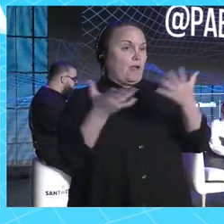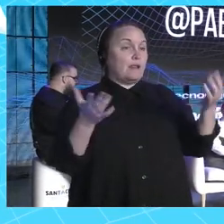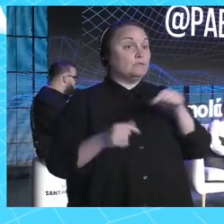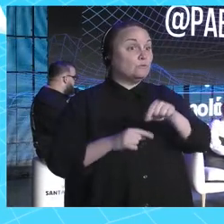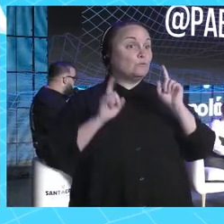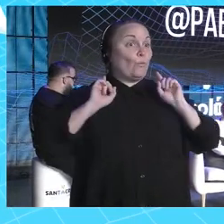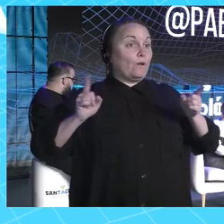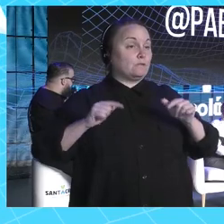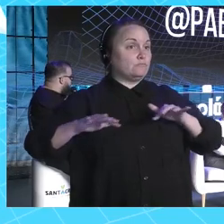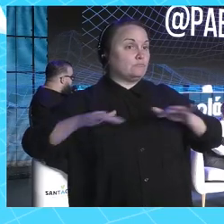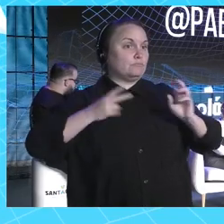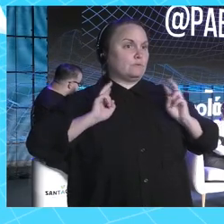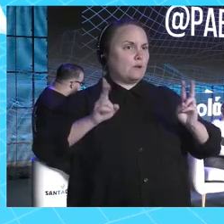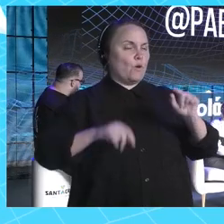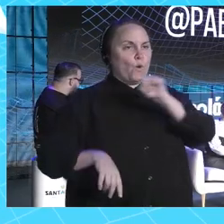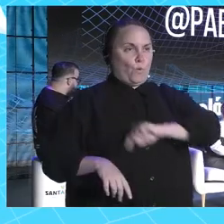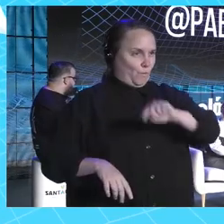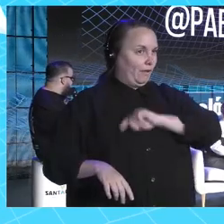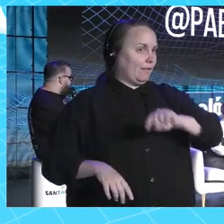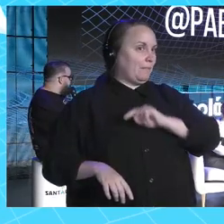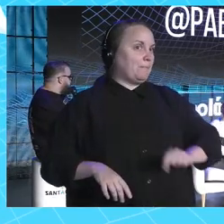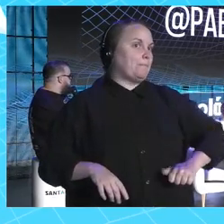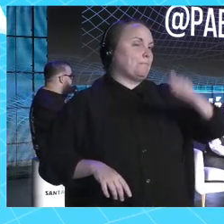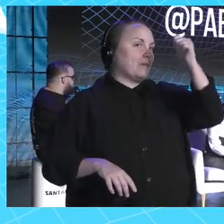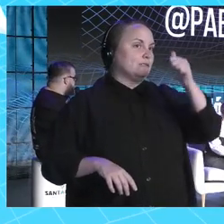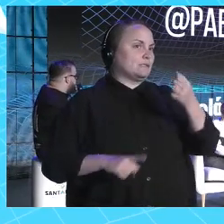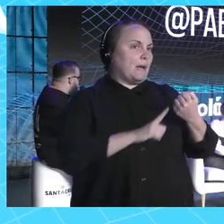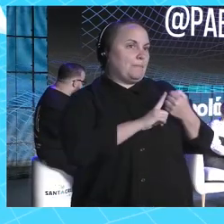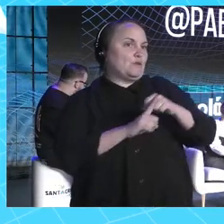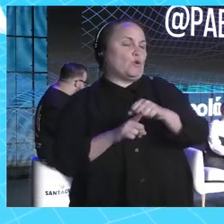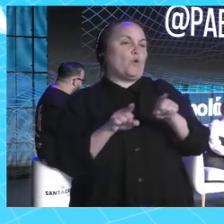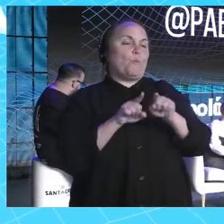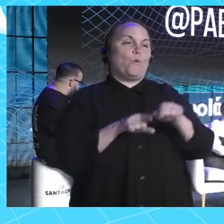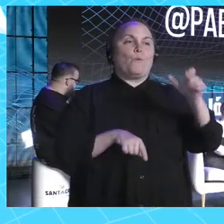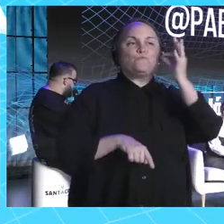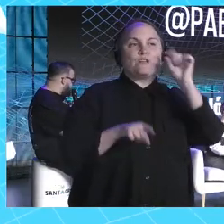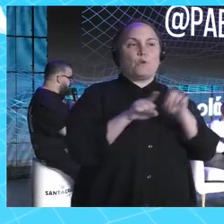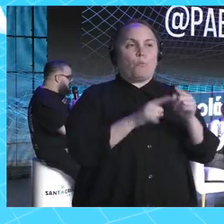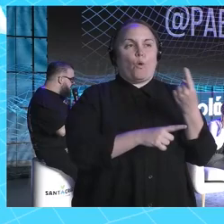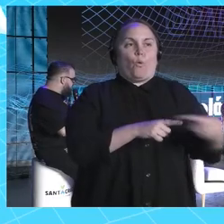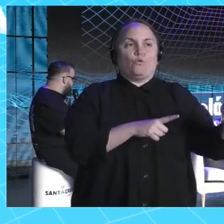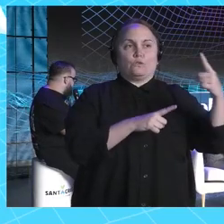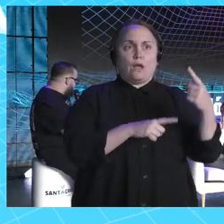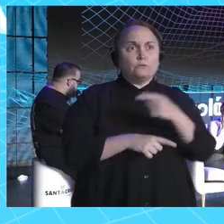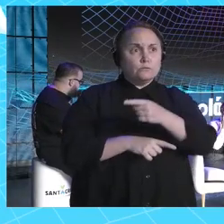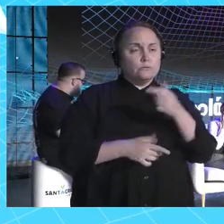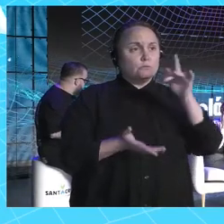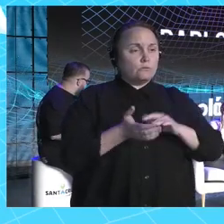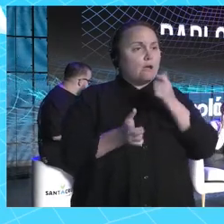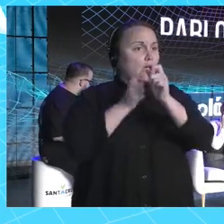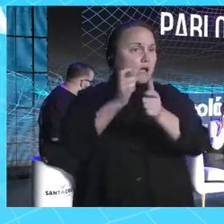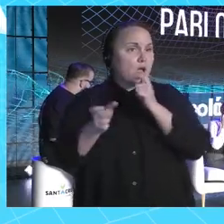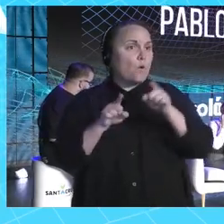un activismo de conciencia que a lo mejor no tienes esa presión de esa cosificación Tú recibes ese crédito esa crítica